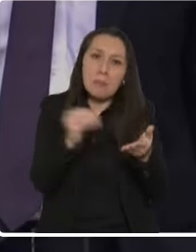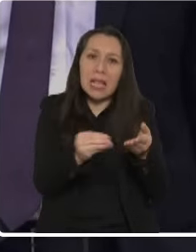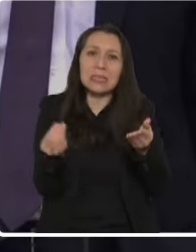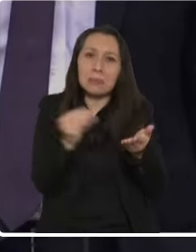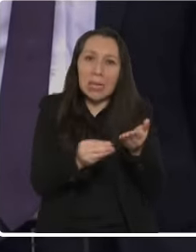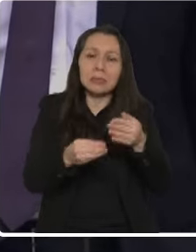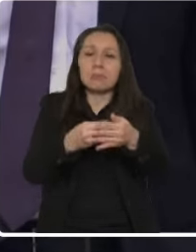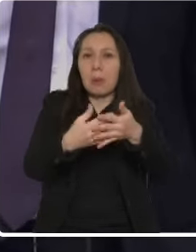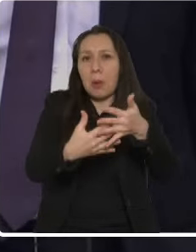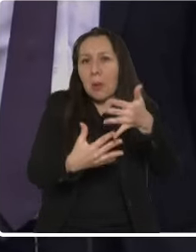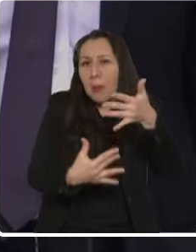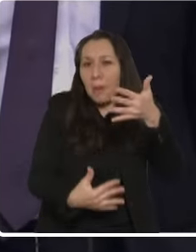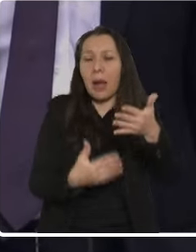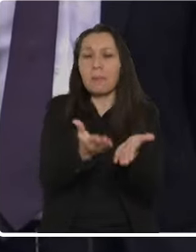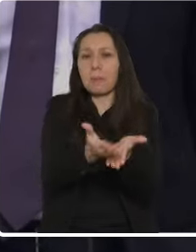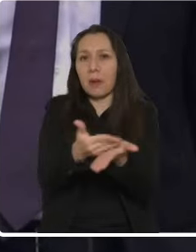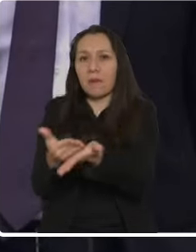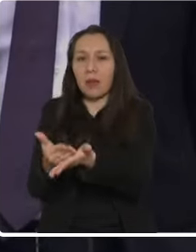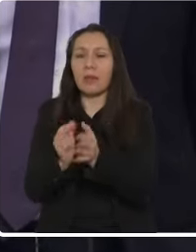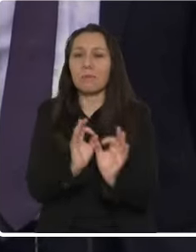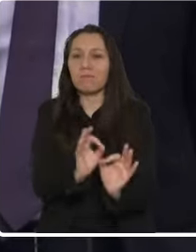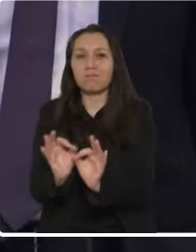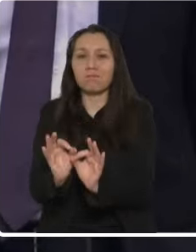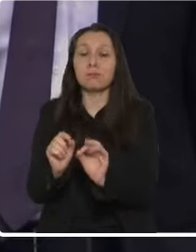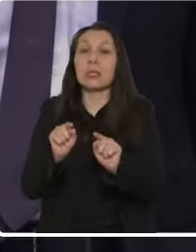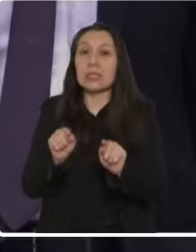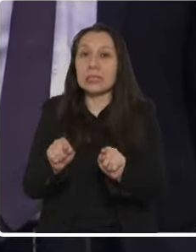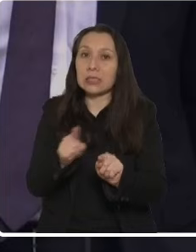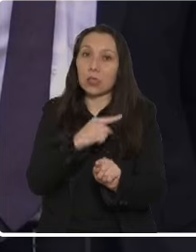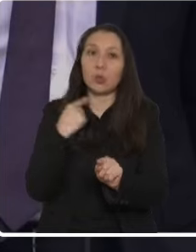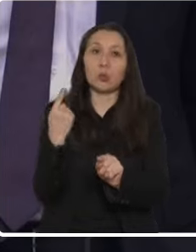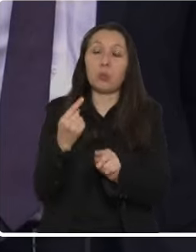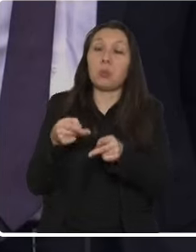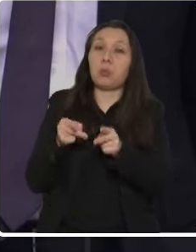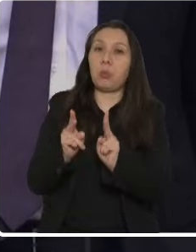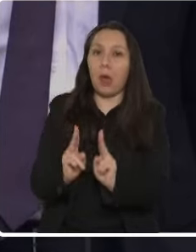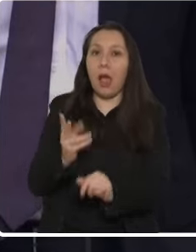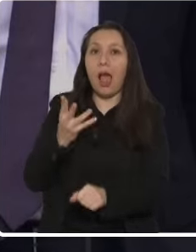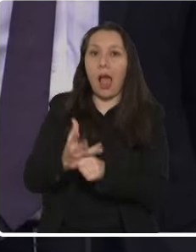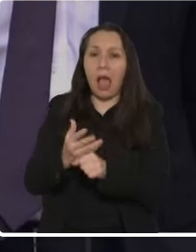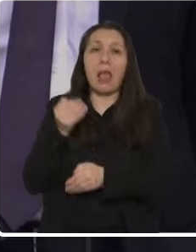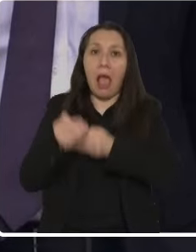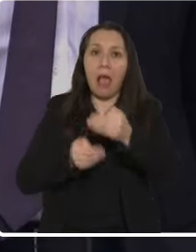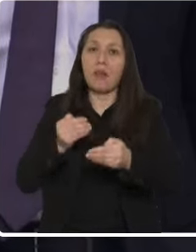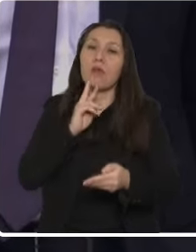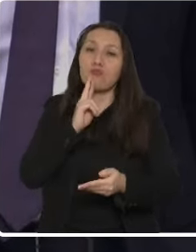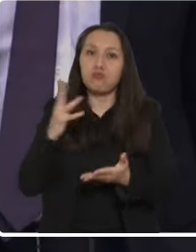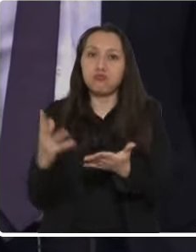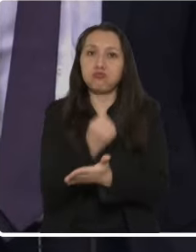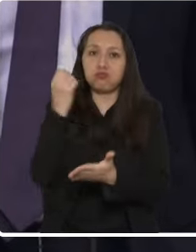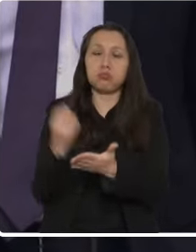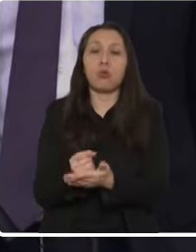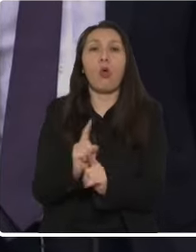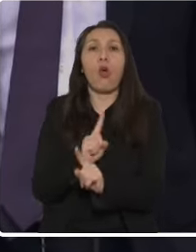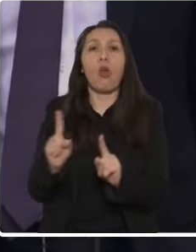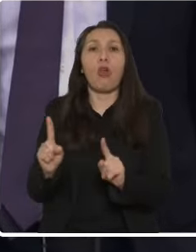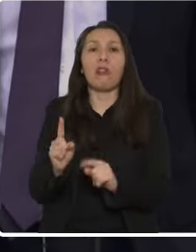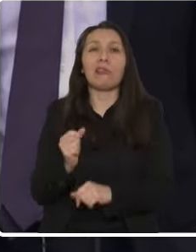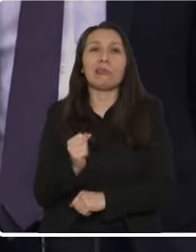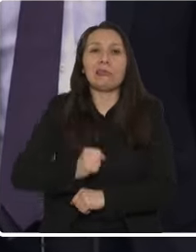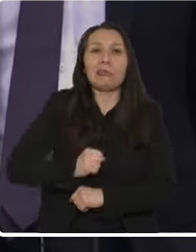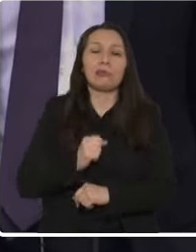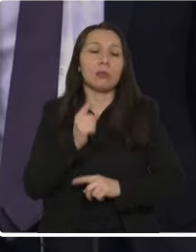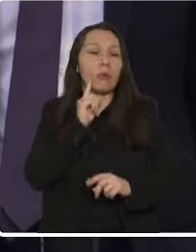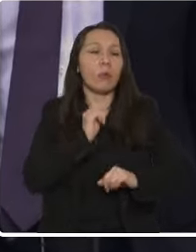sumando a una planificación y una estrategia que nos ha permitido tener avances y resultados y no a borrar con el codo